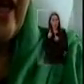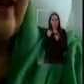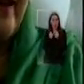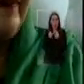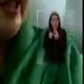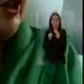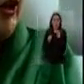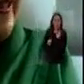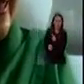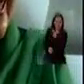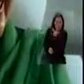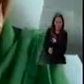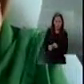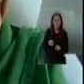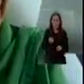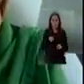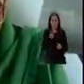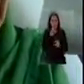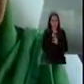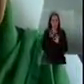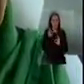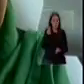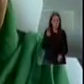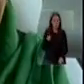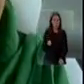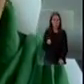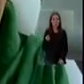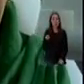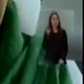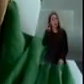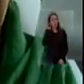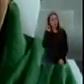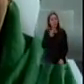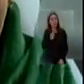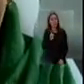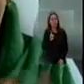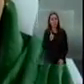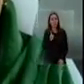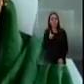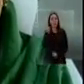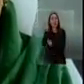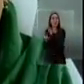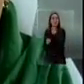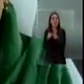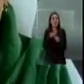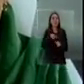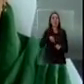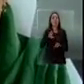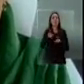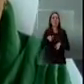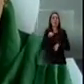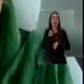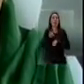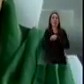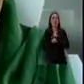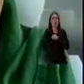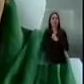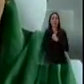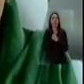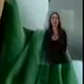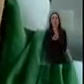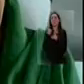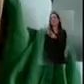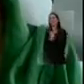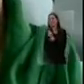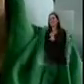amiga? A ver, yo ni siquiera diría tan particularmente en ella, sino que en la gente de nuestra edad. Yeah. Esto de estar